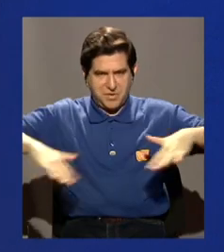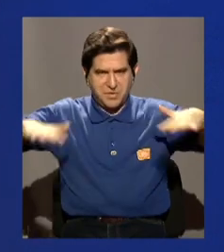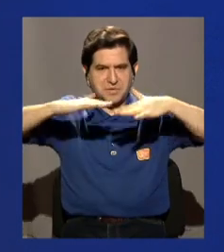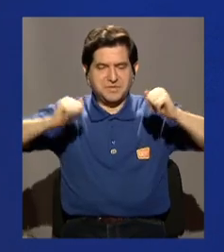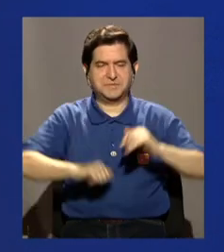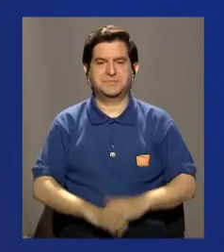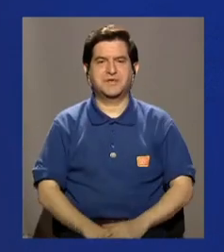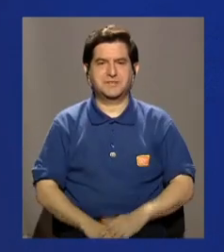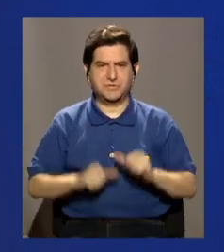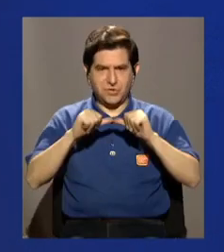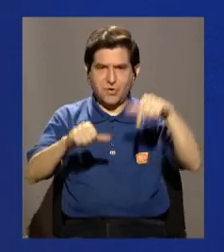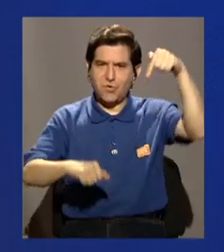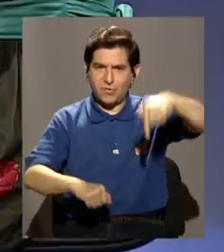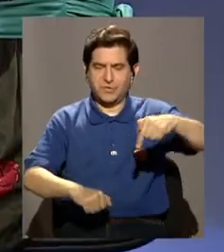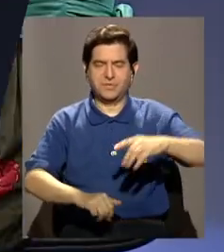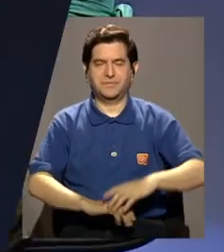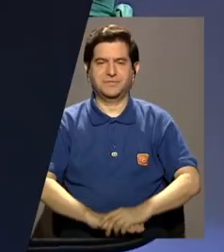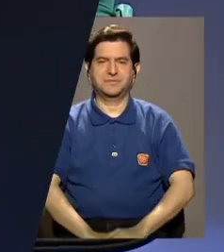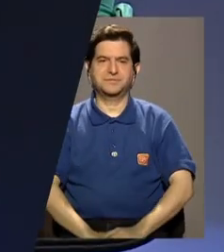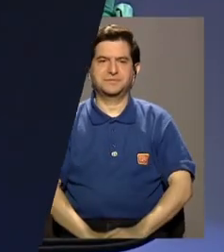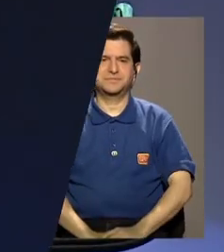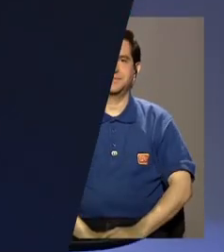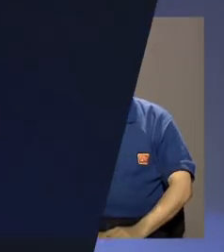quédate con nosotros